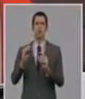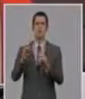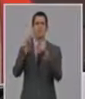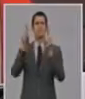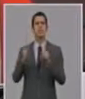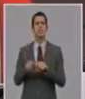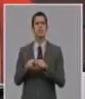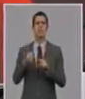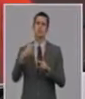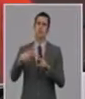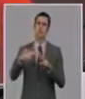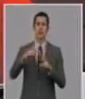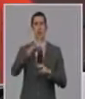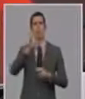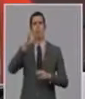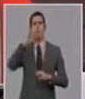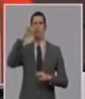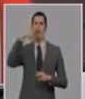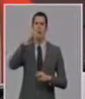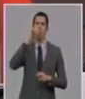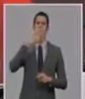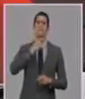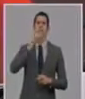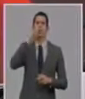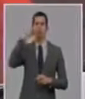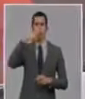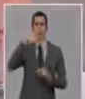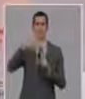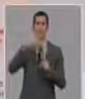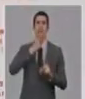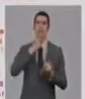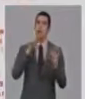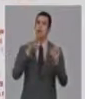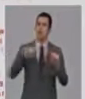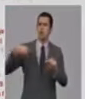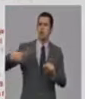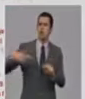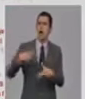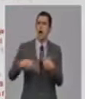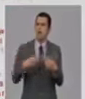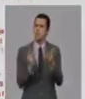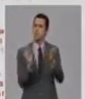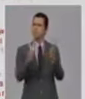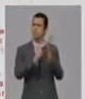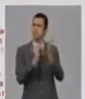nuestro país, y la conferencia del doctor Durán siempre en la mañana pues nos obliga a sacarlo lo más rápido